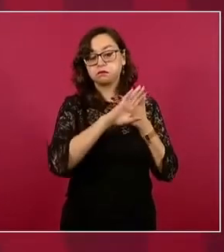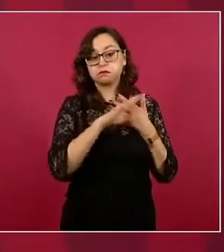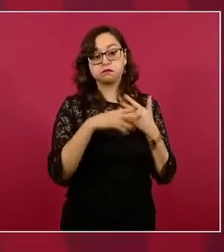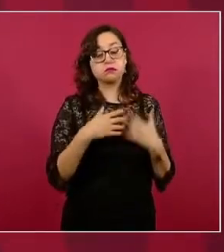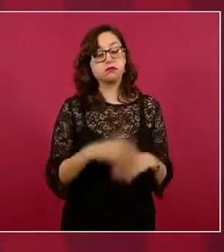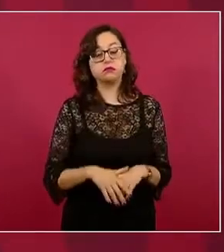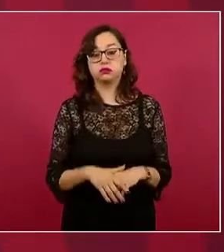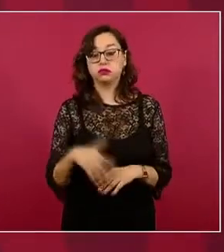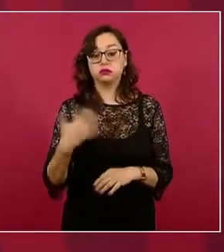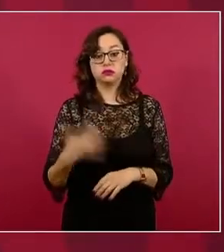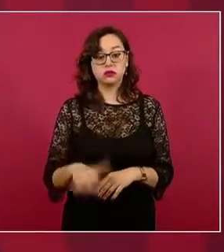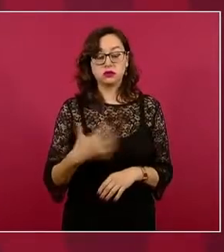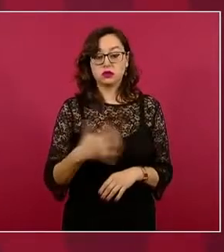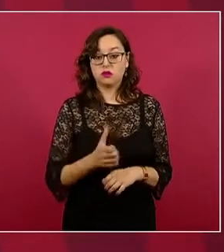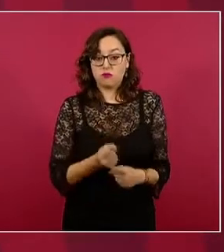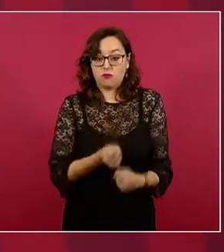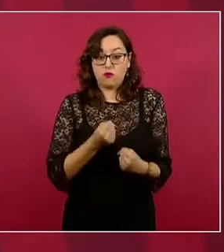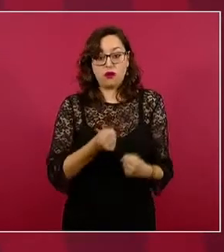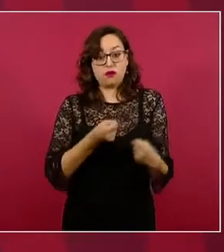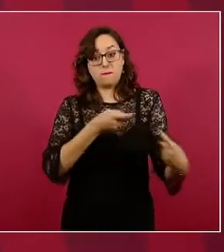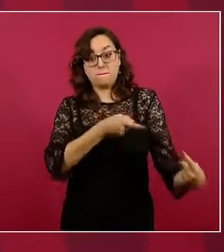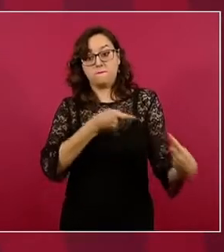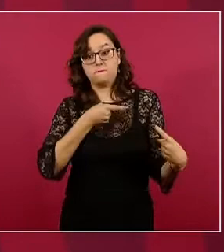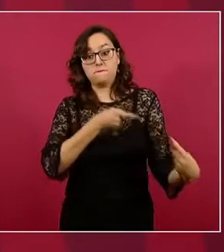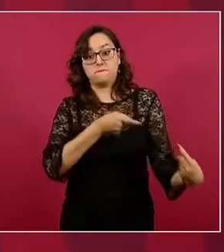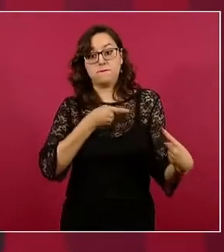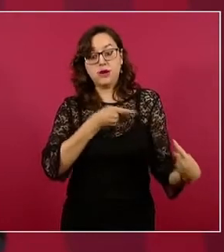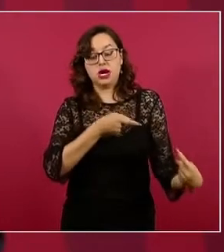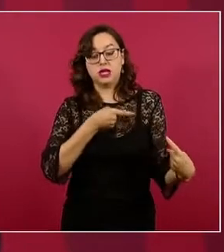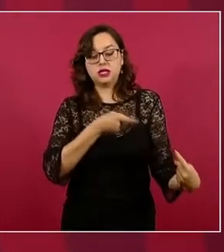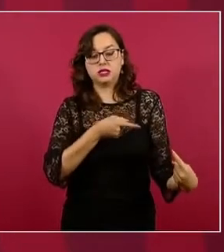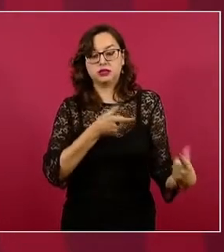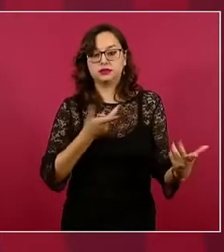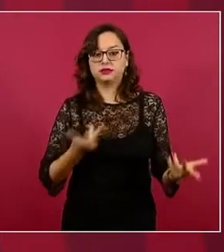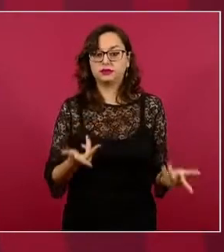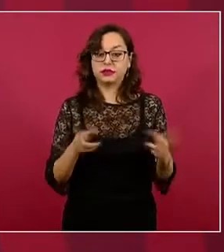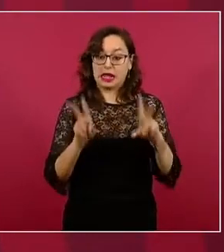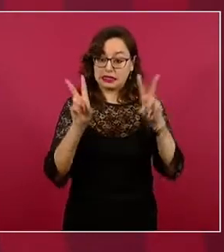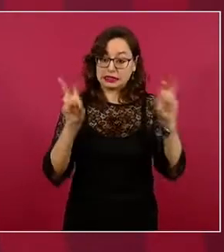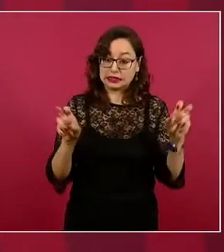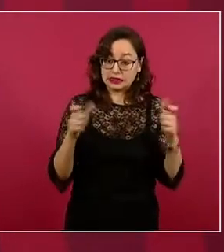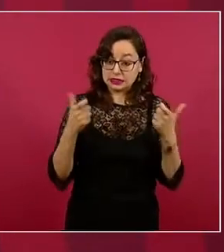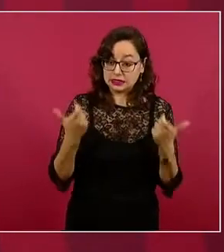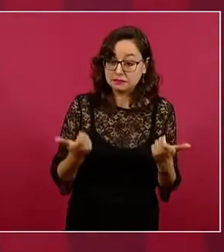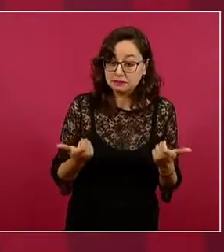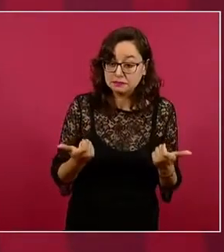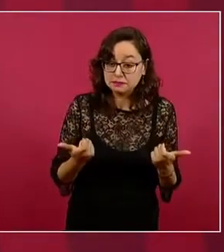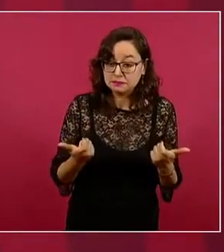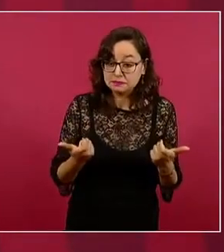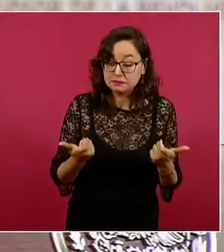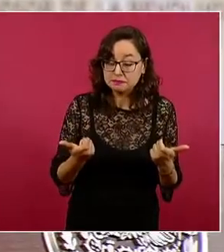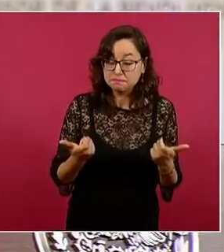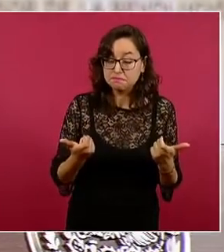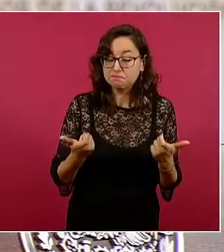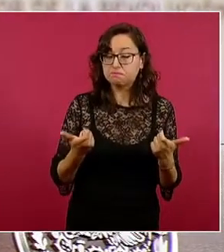tienen diferencias con nosotros, no solo por cuestiones económicas.